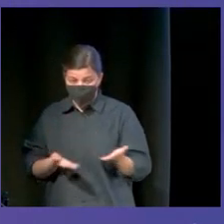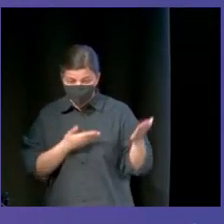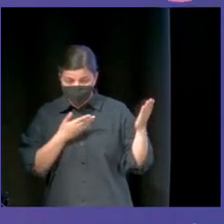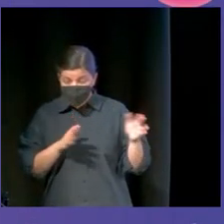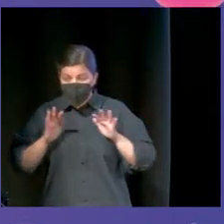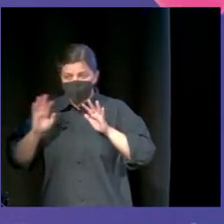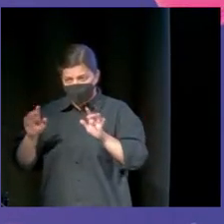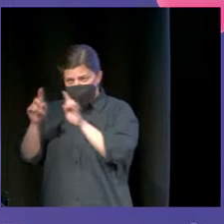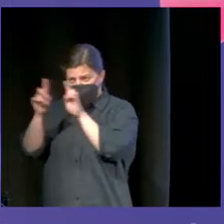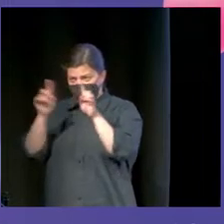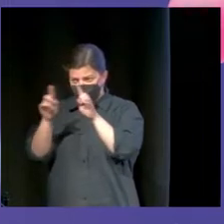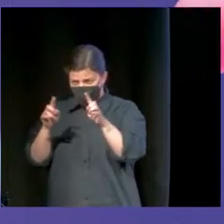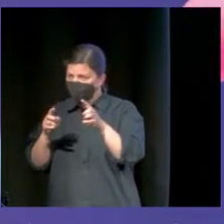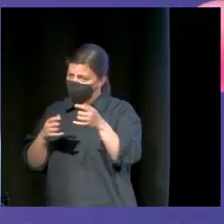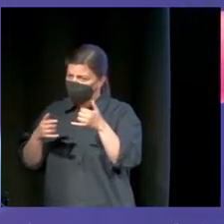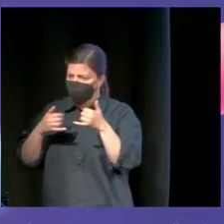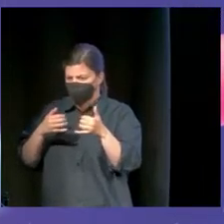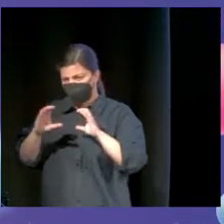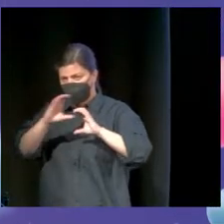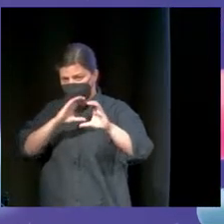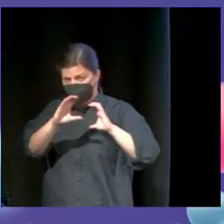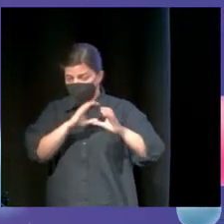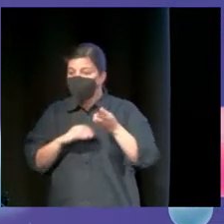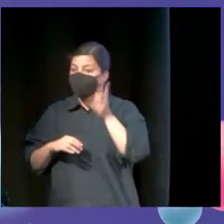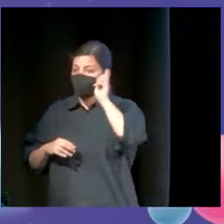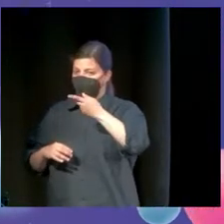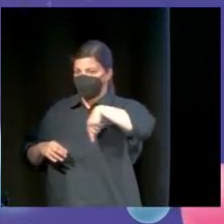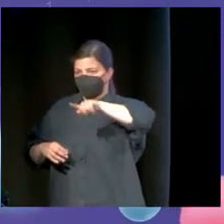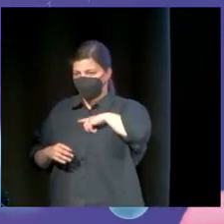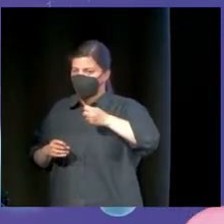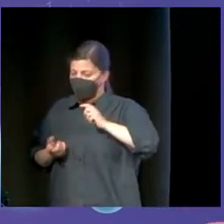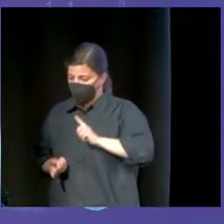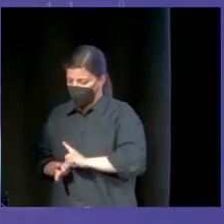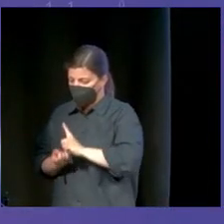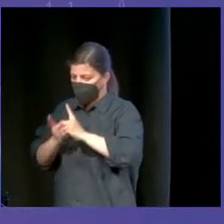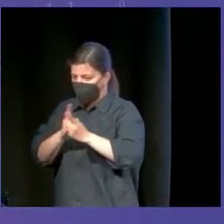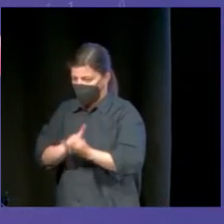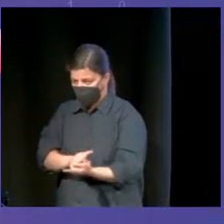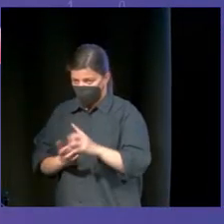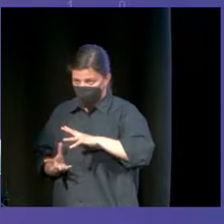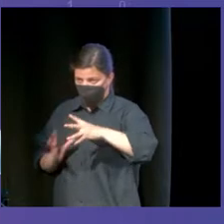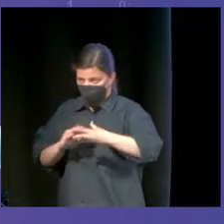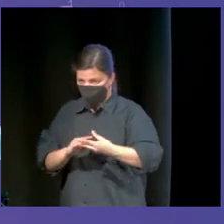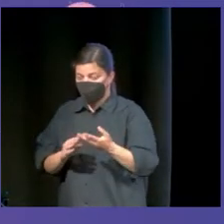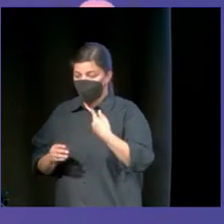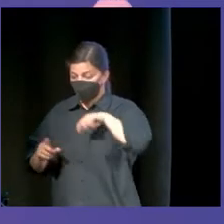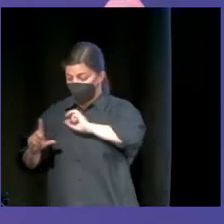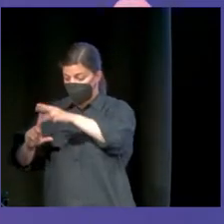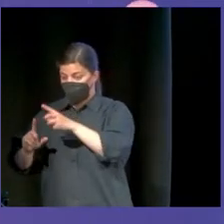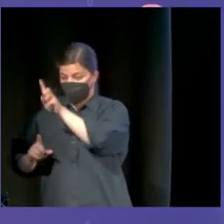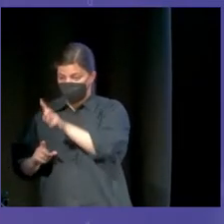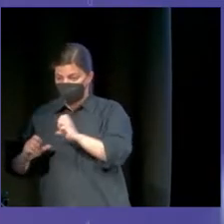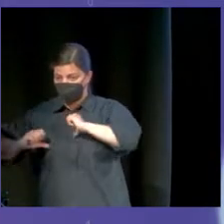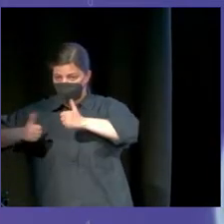telecomunicaciones también nos hemos transformado en él en el camino teníamos empezamos en la web uno teniendo